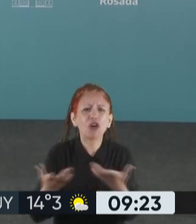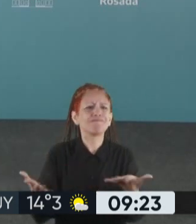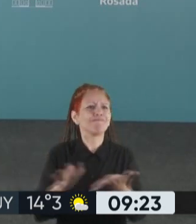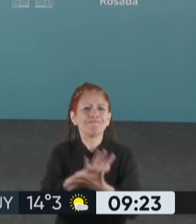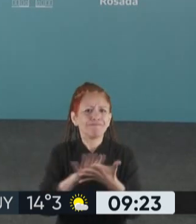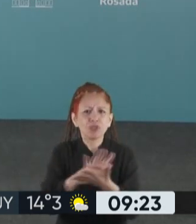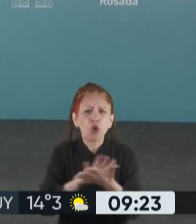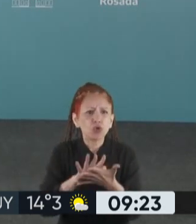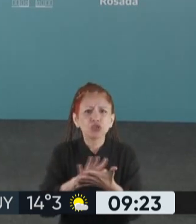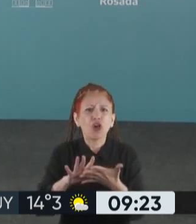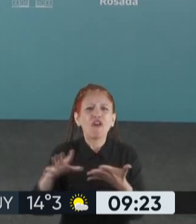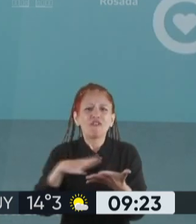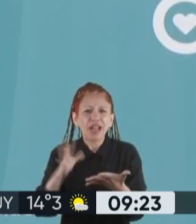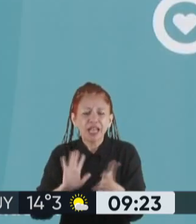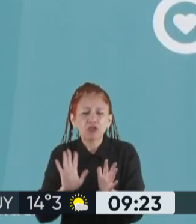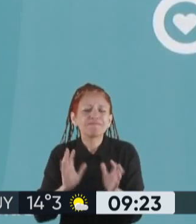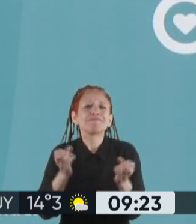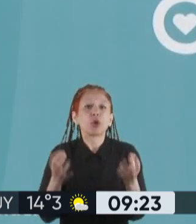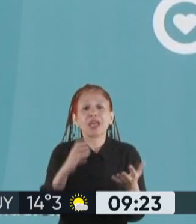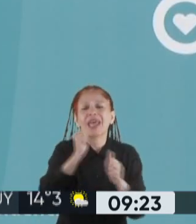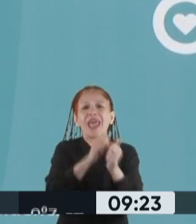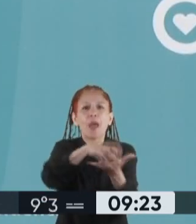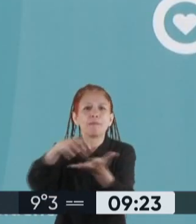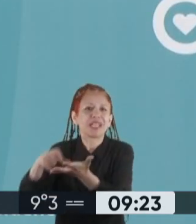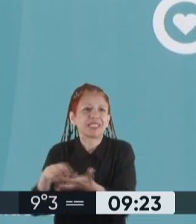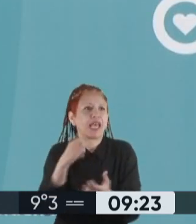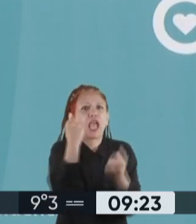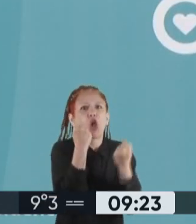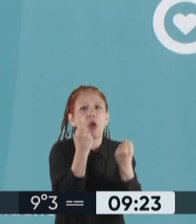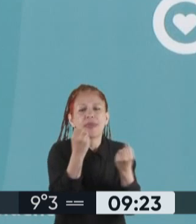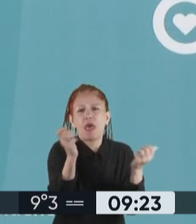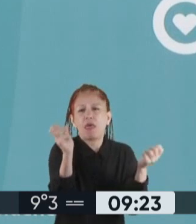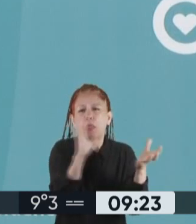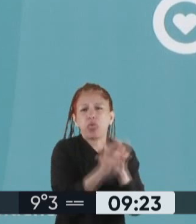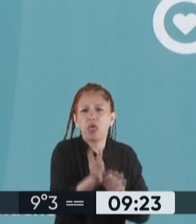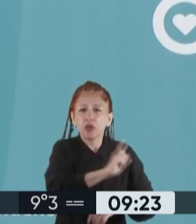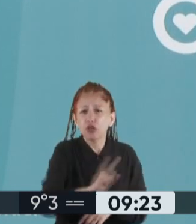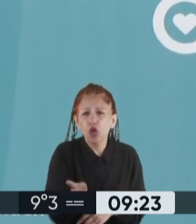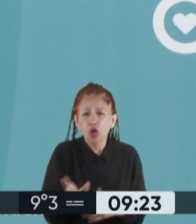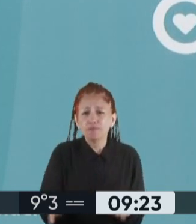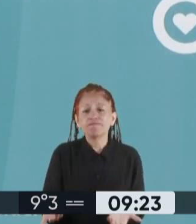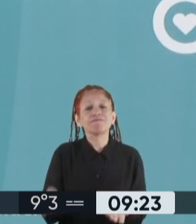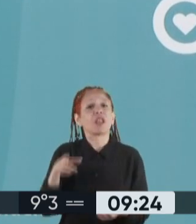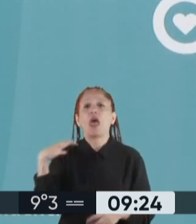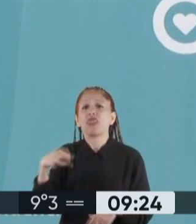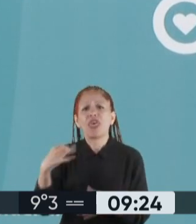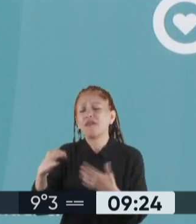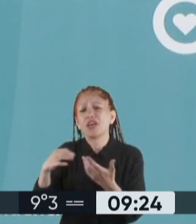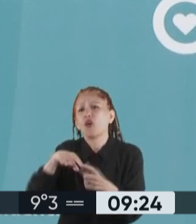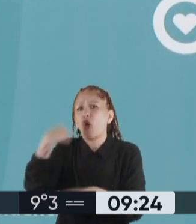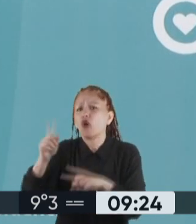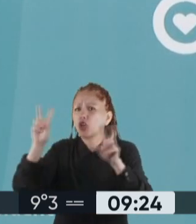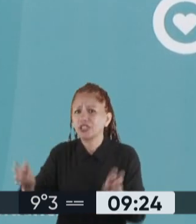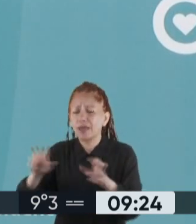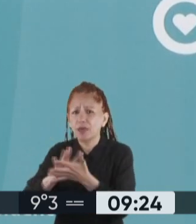resolución porque estén en situación complicada económica las empresas, de ninguna manera, digamos. Me parece que tiene falta de resolución por otra cantidad de factores. El gobierno